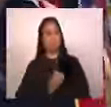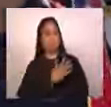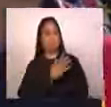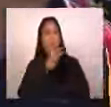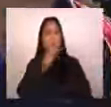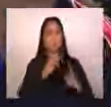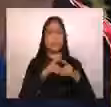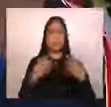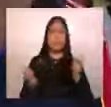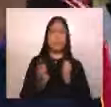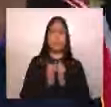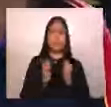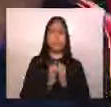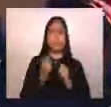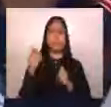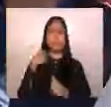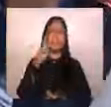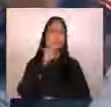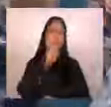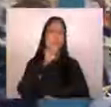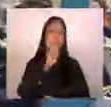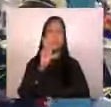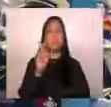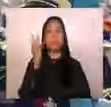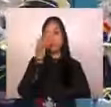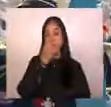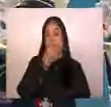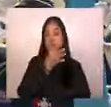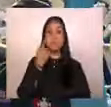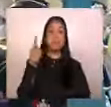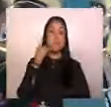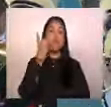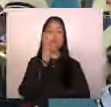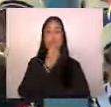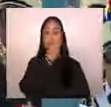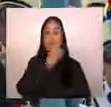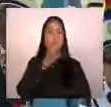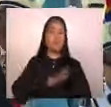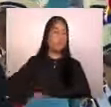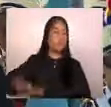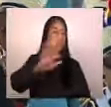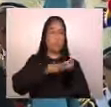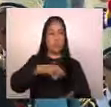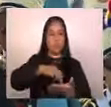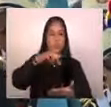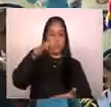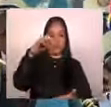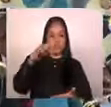esa compañía a los jóvenes y señoritas del nivel medio en todo el país.